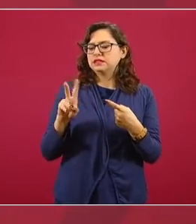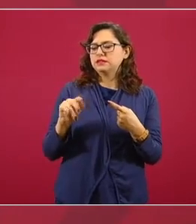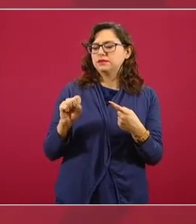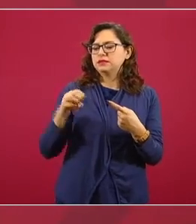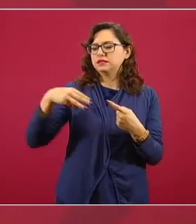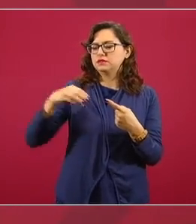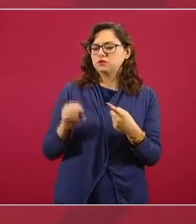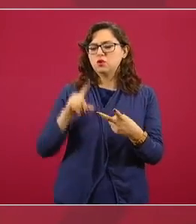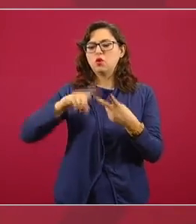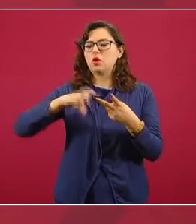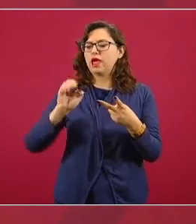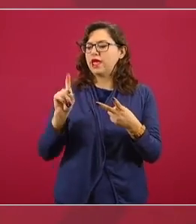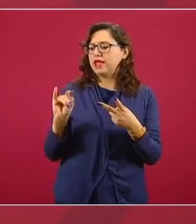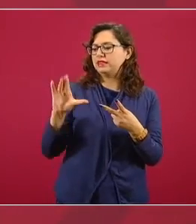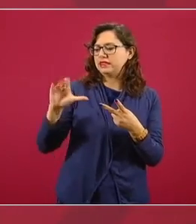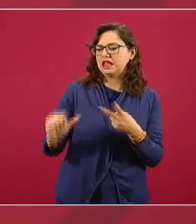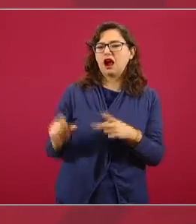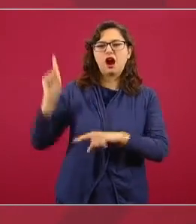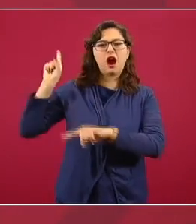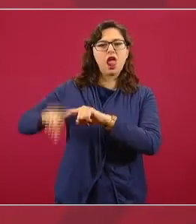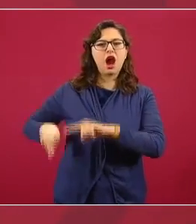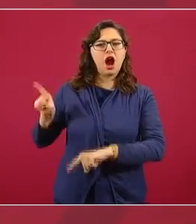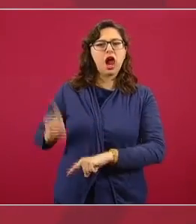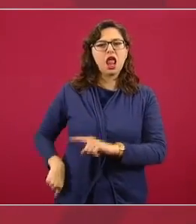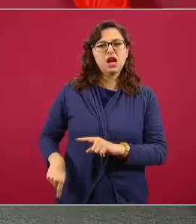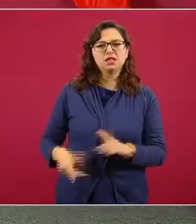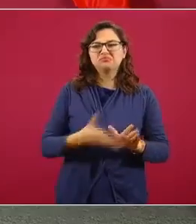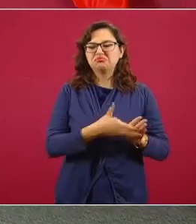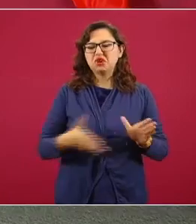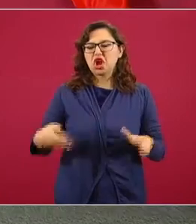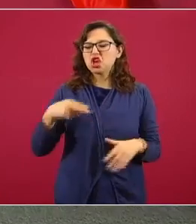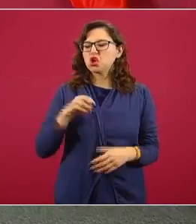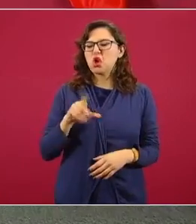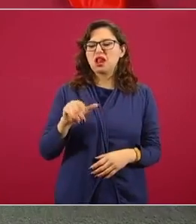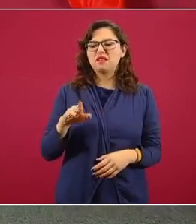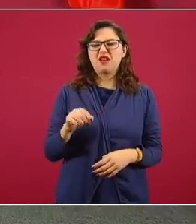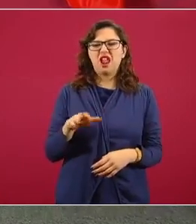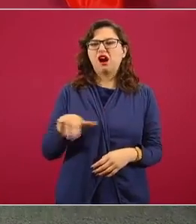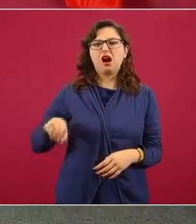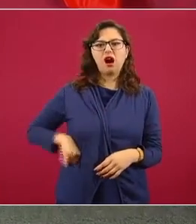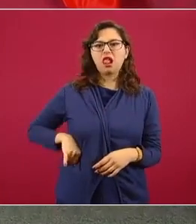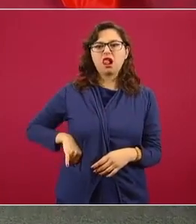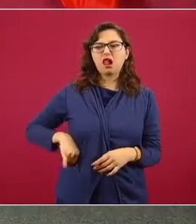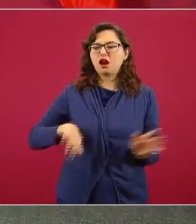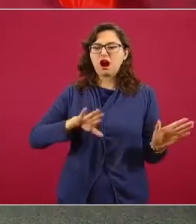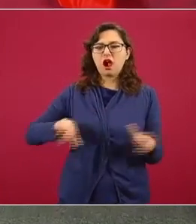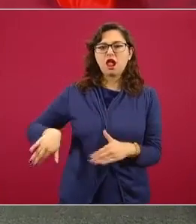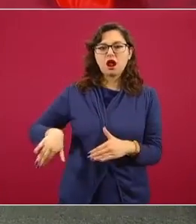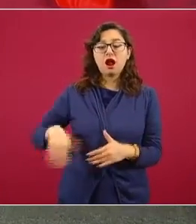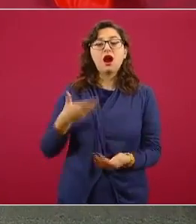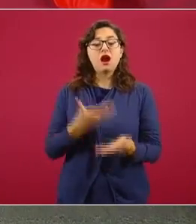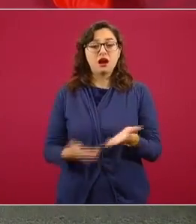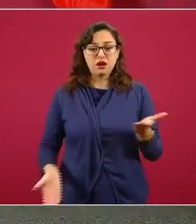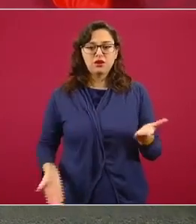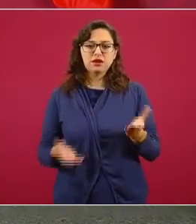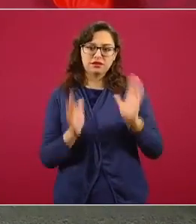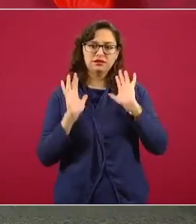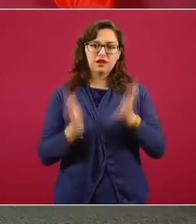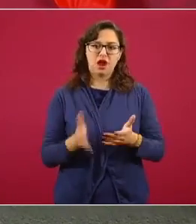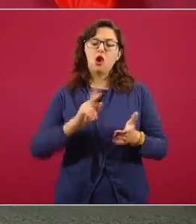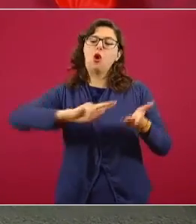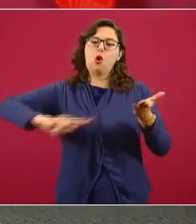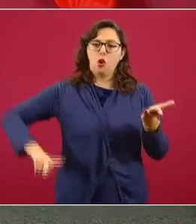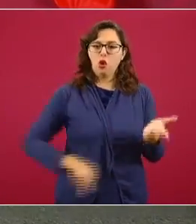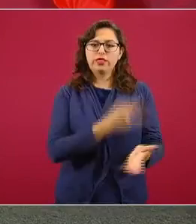lado durante el periodo neoliberal se está de nuevo incorporando a